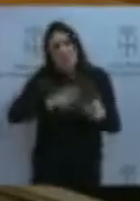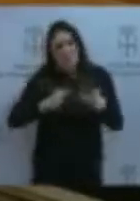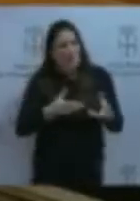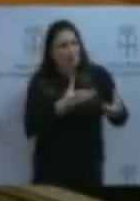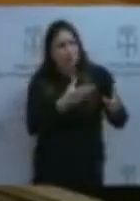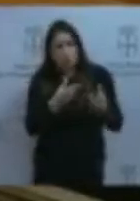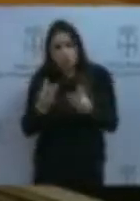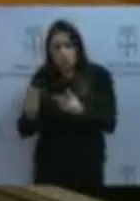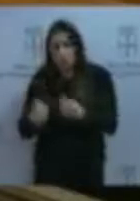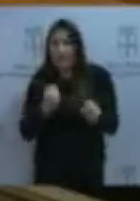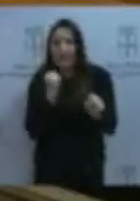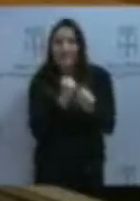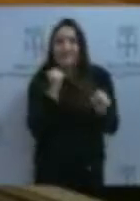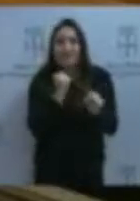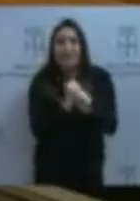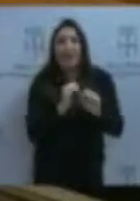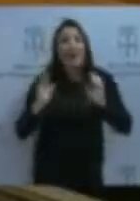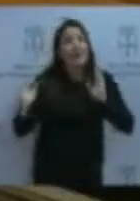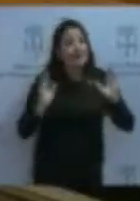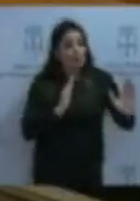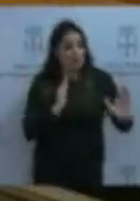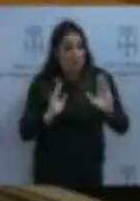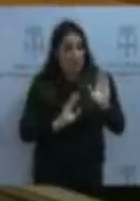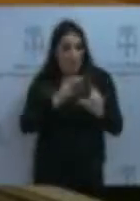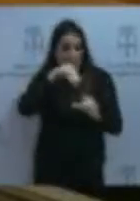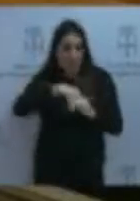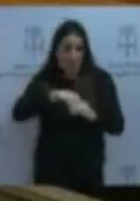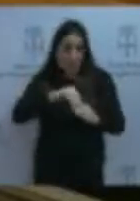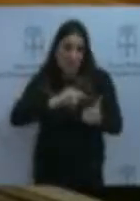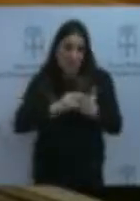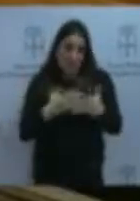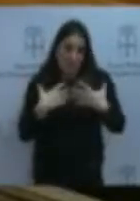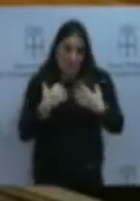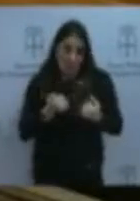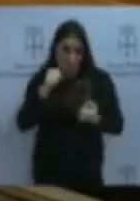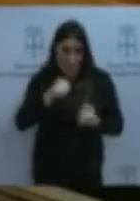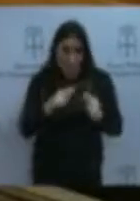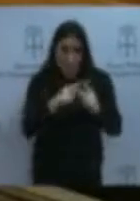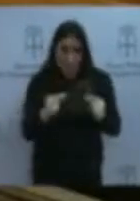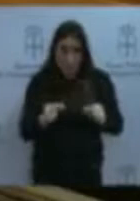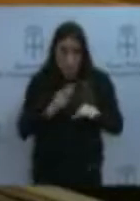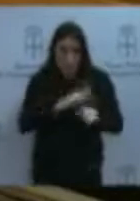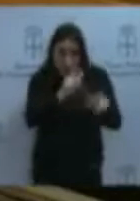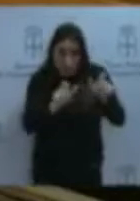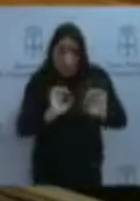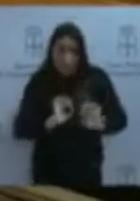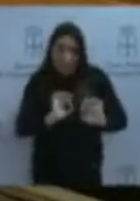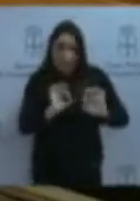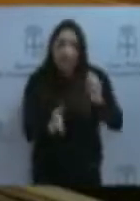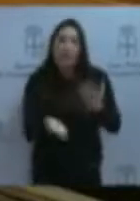forma eventual en el SESPA. Y para estas personas la